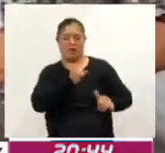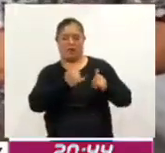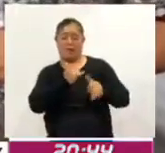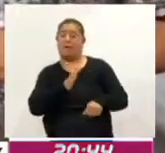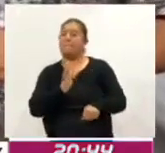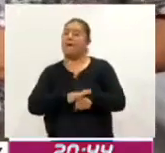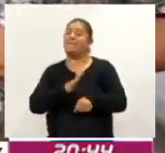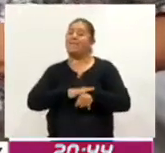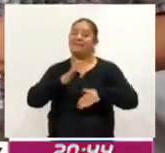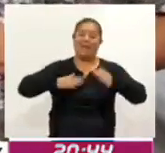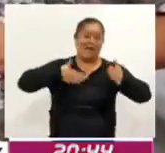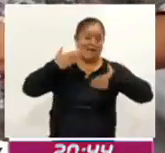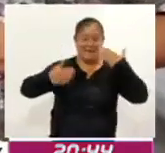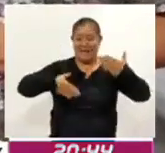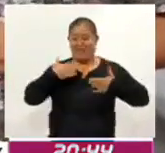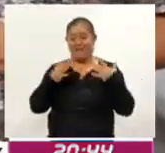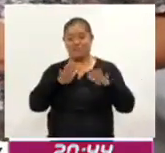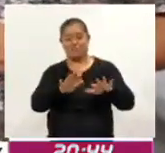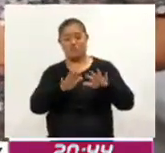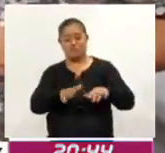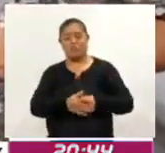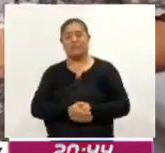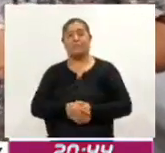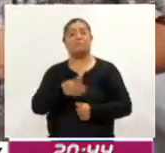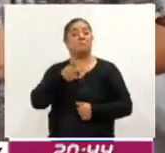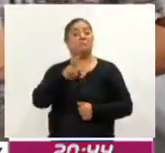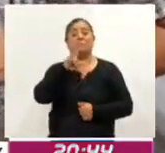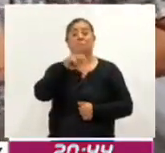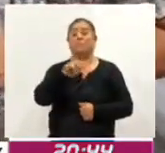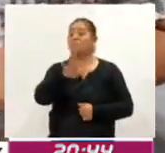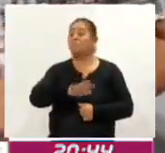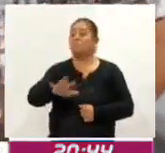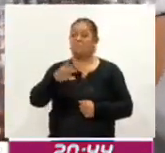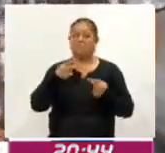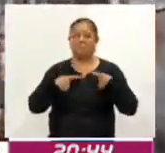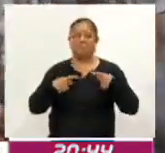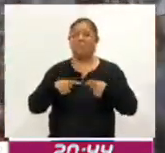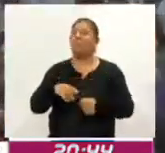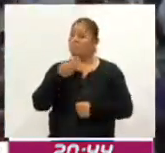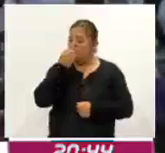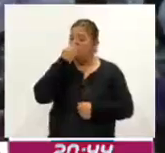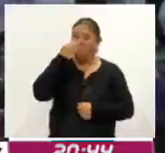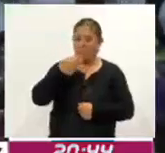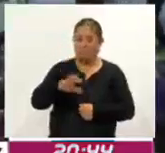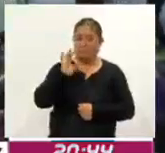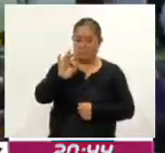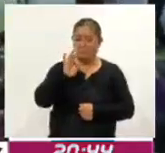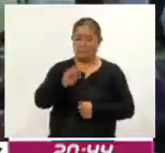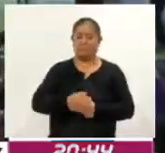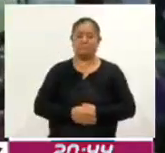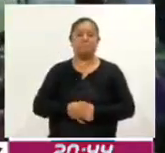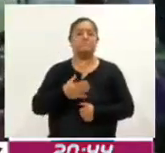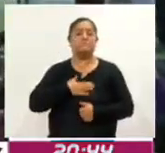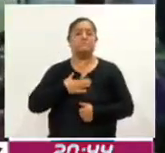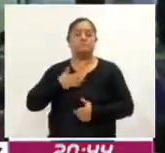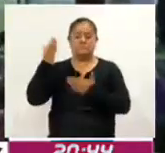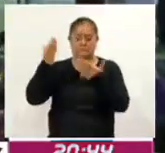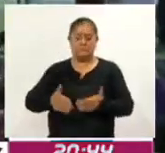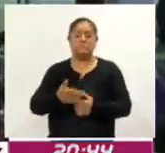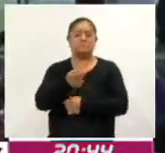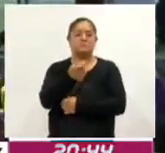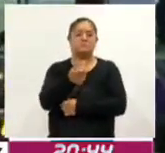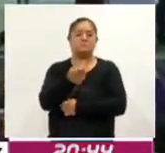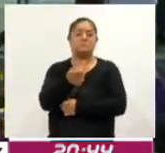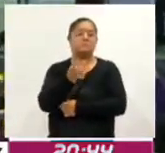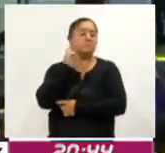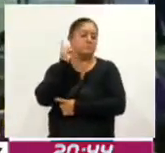ahí, es cuando más prendidas están. Pero fíjate que no, la gente nos aceptó súper bien, es lo que comentaban. Casi no venimos para acá, nos encantaría tocar